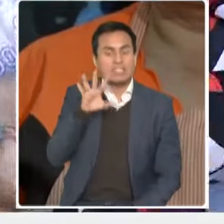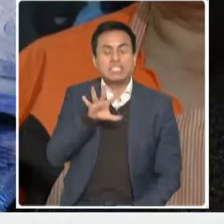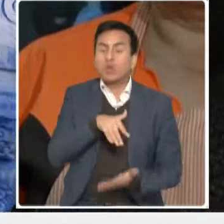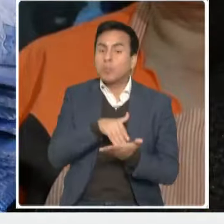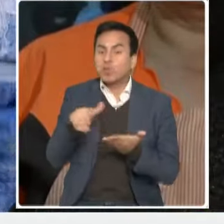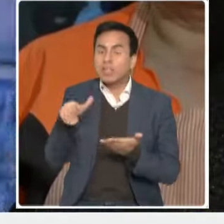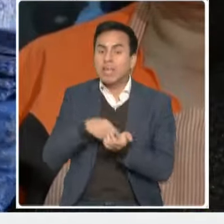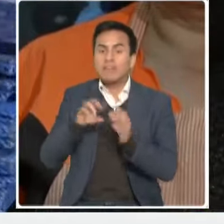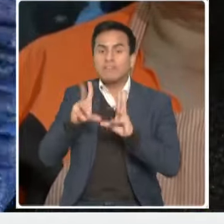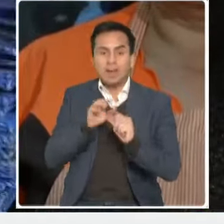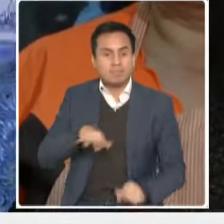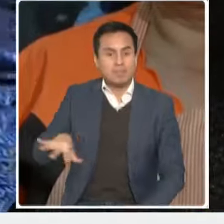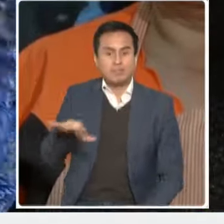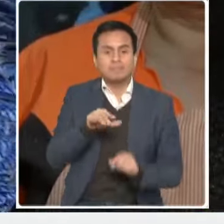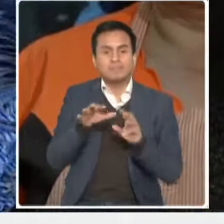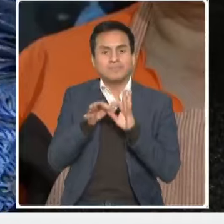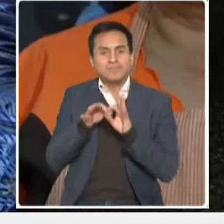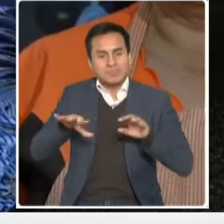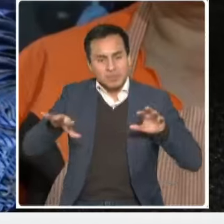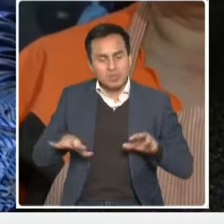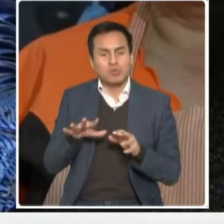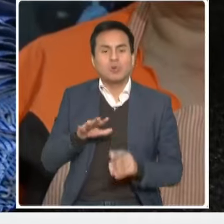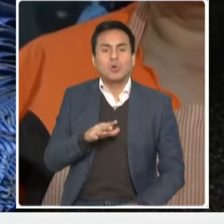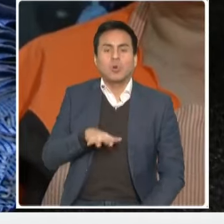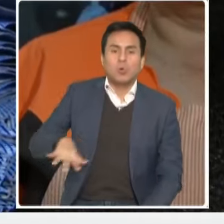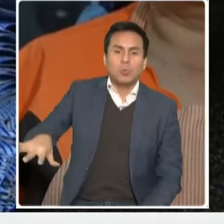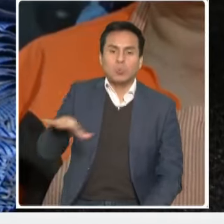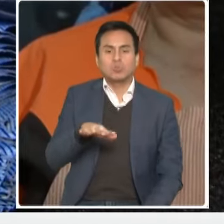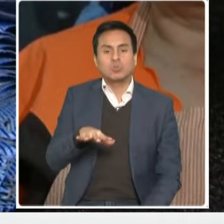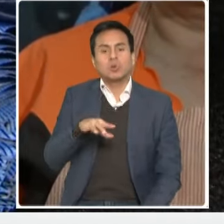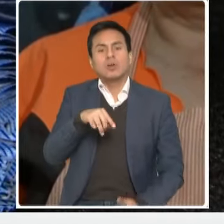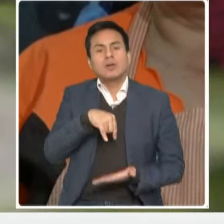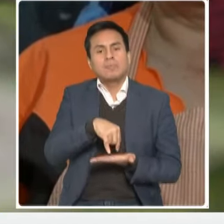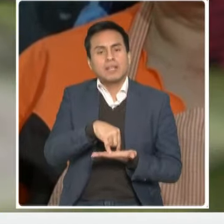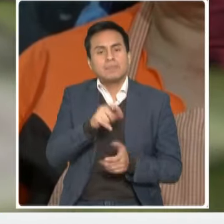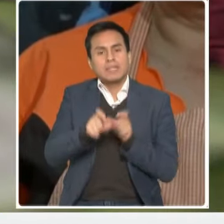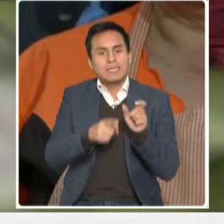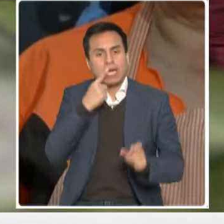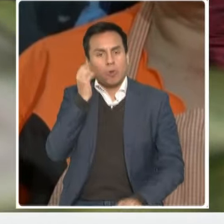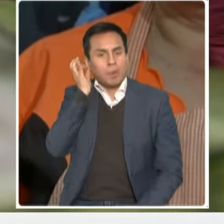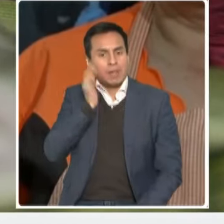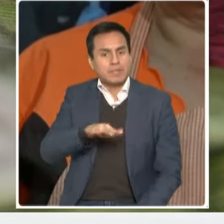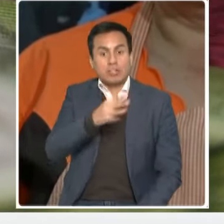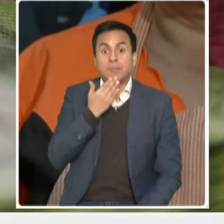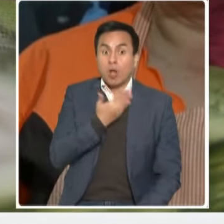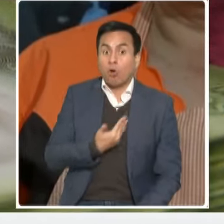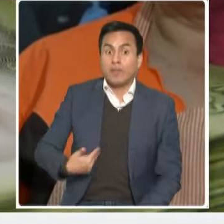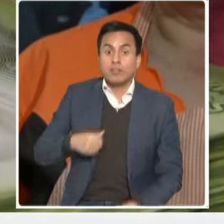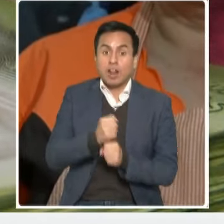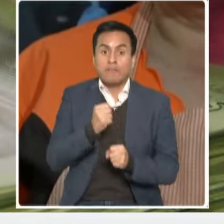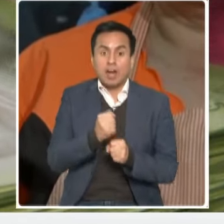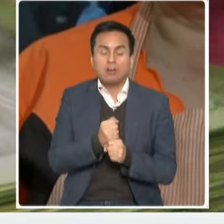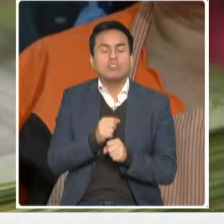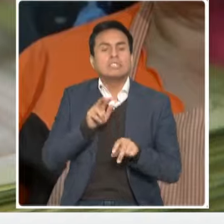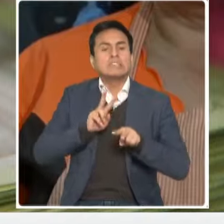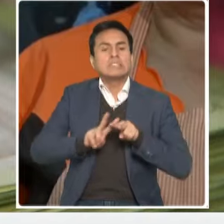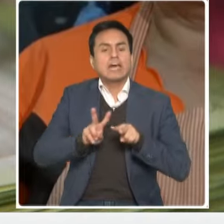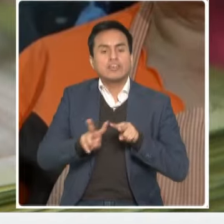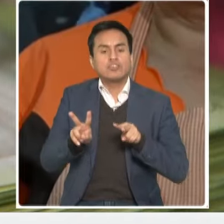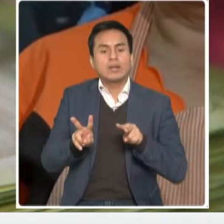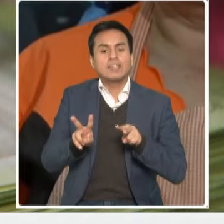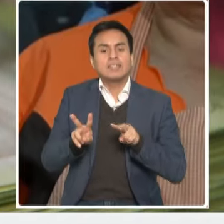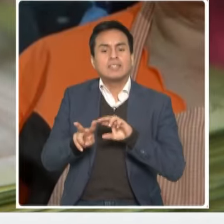5 millones de familias, gracias al esfuerzo conjunto de parlamentarios y parlamentarias y también del gobierno en un trabajo que se ha realizado